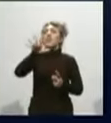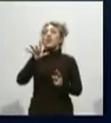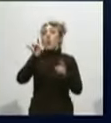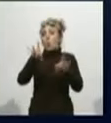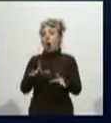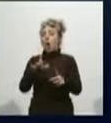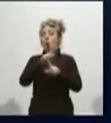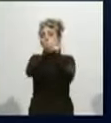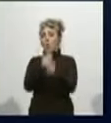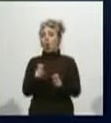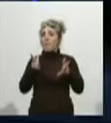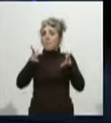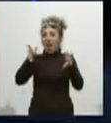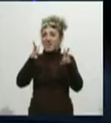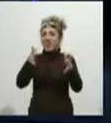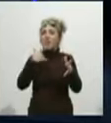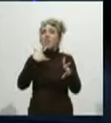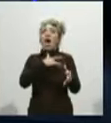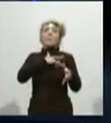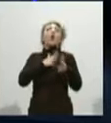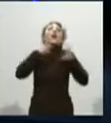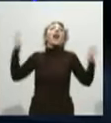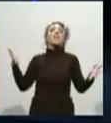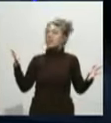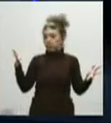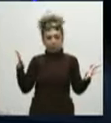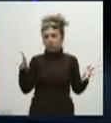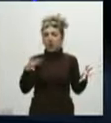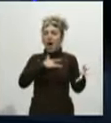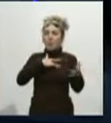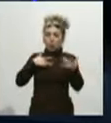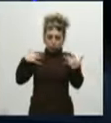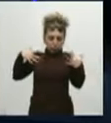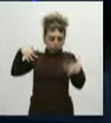plata dice que el amor es grande. Digo, no, lo que hace es que el amor se expande por el cuerpo.